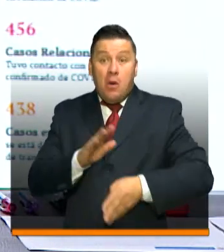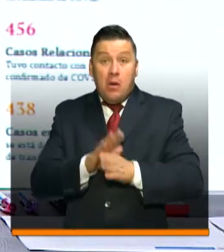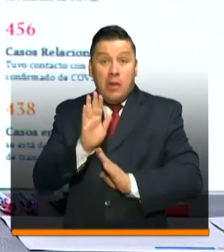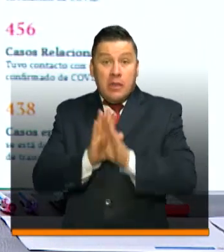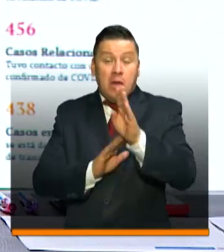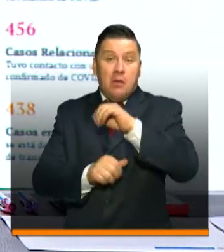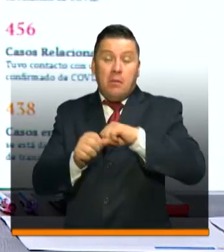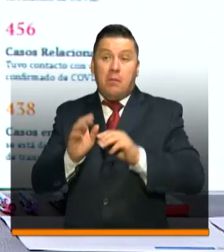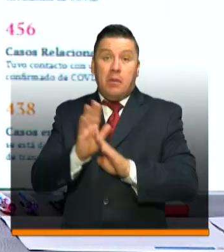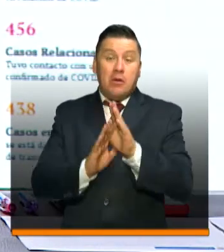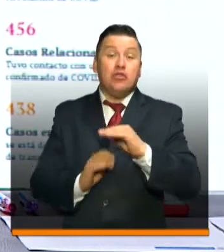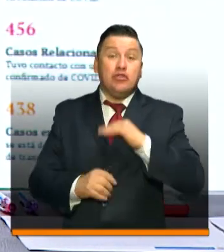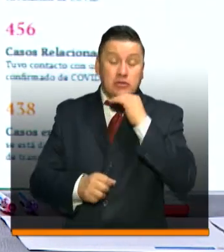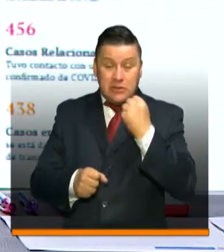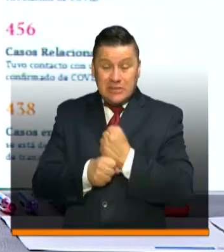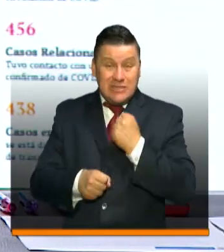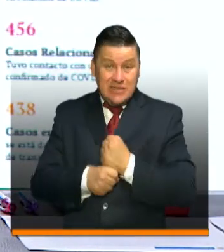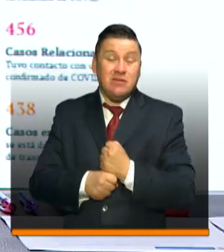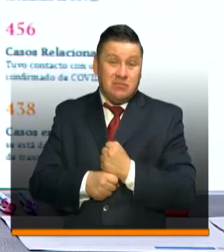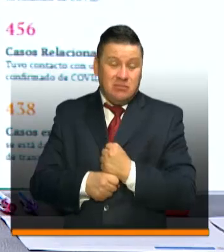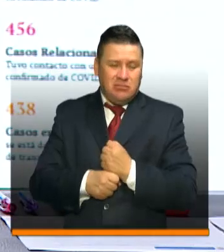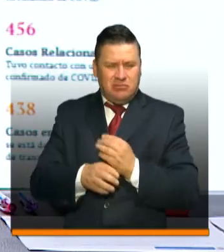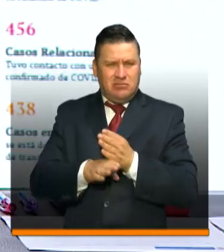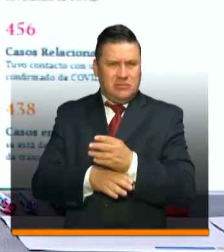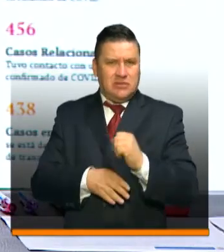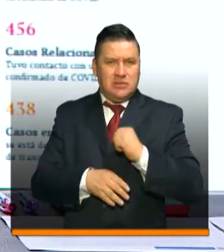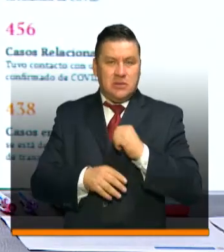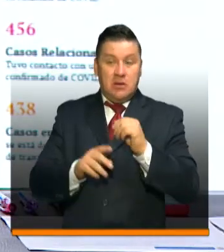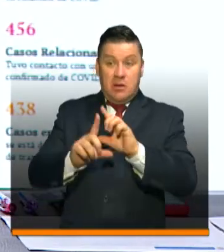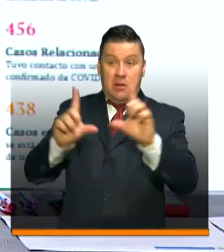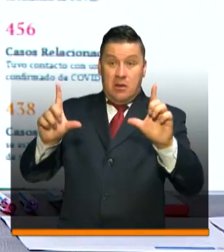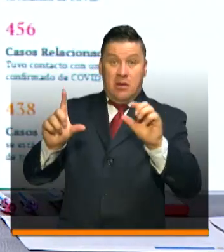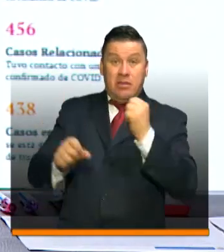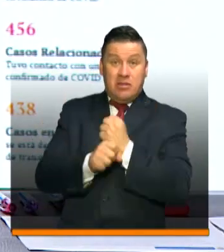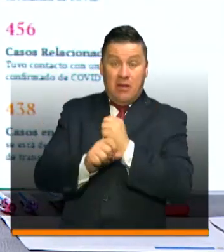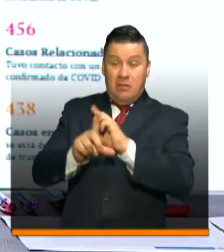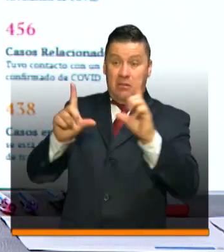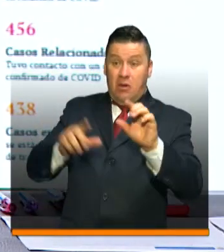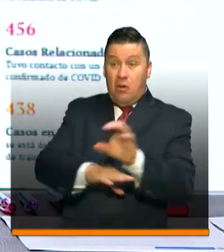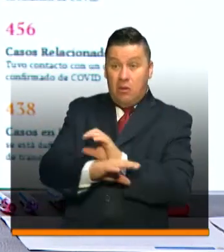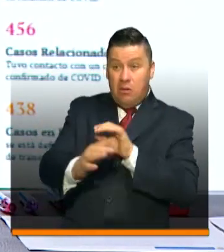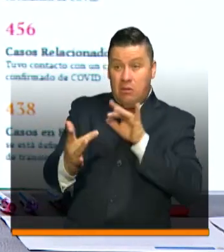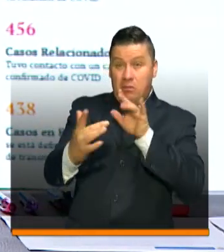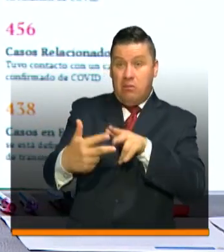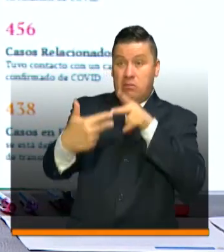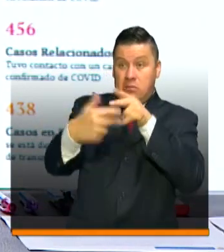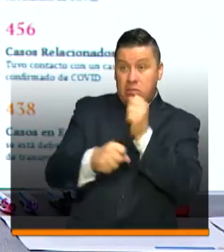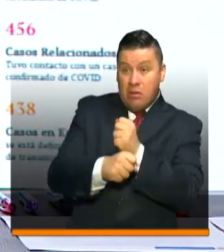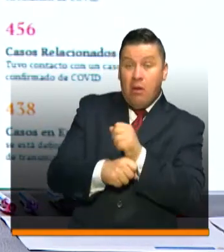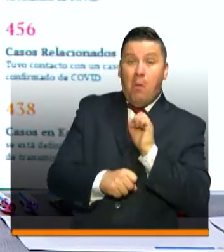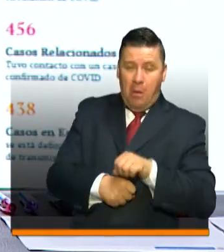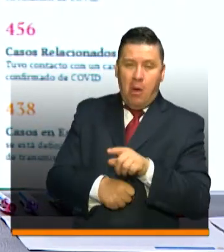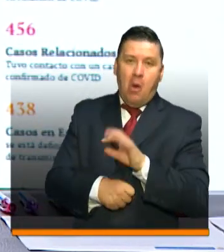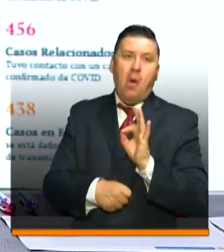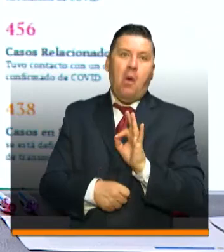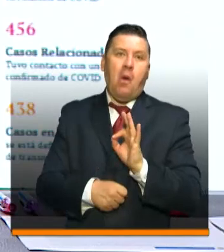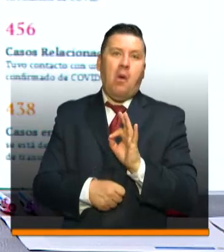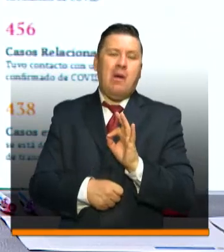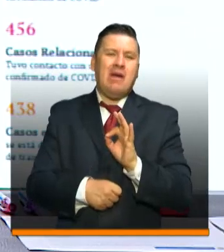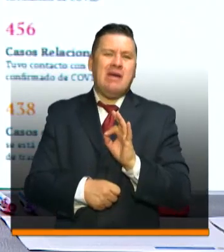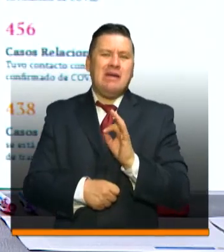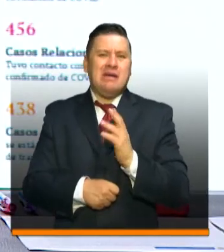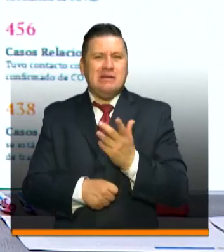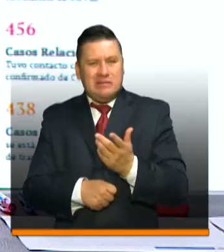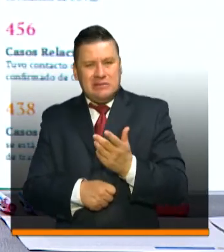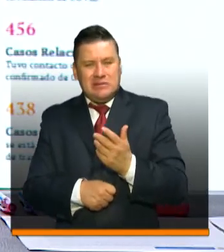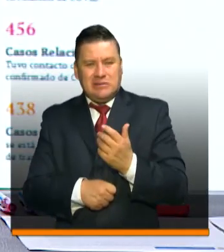desarrollando la mayor cantidad de trabajo a través de teletrabajo lo deben seguir haciendo. Y en algunos sectores se van a tener que